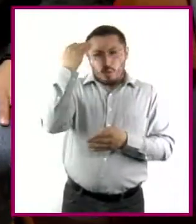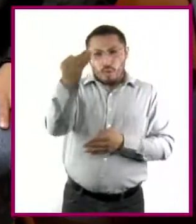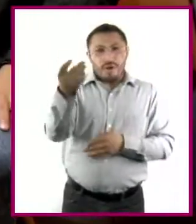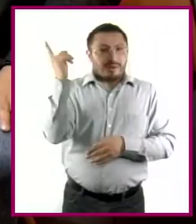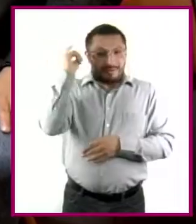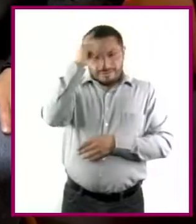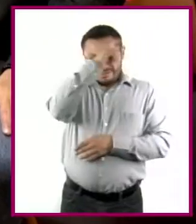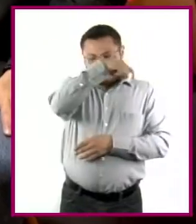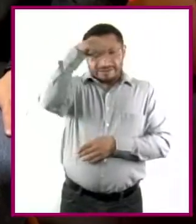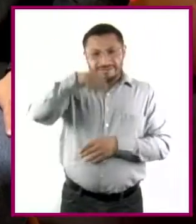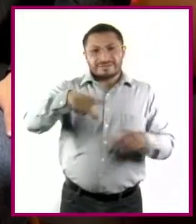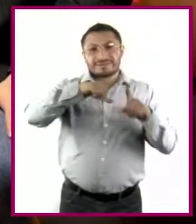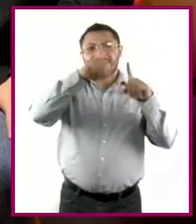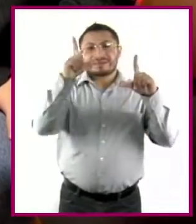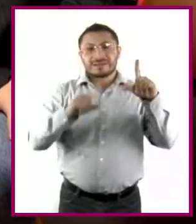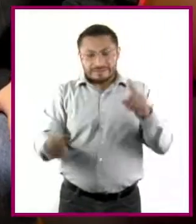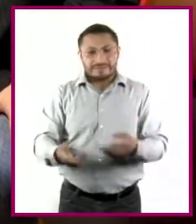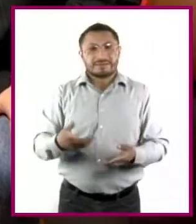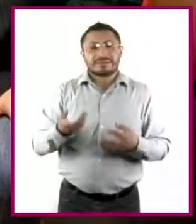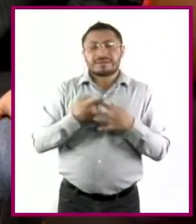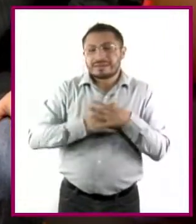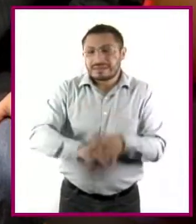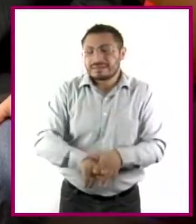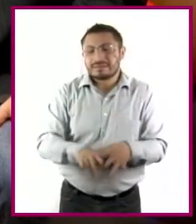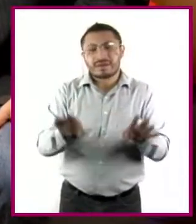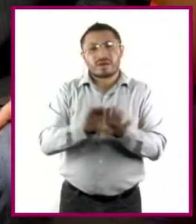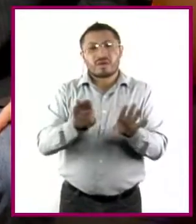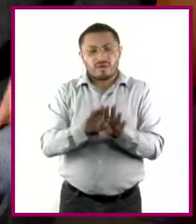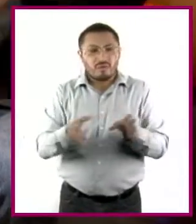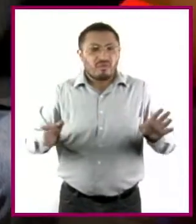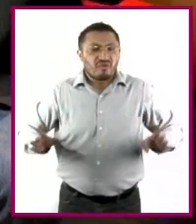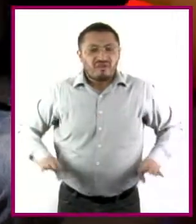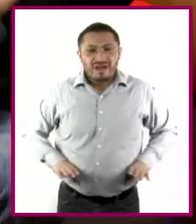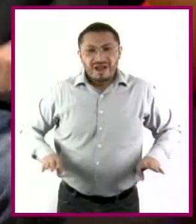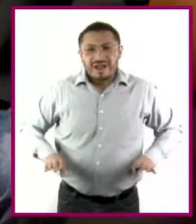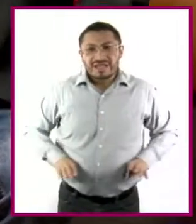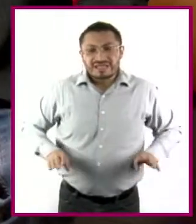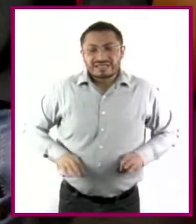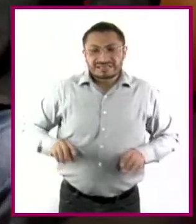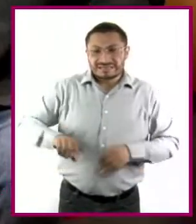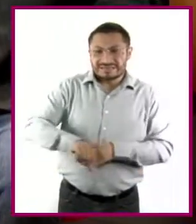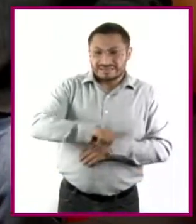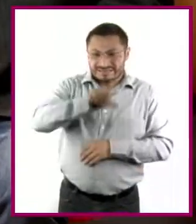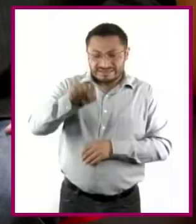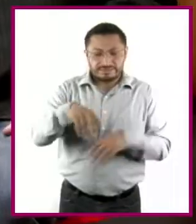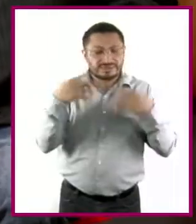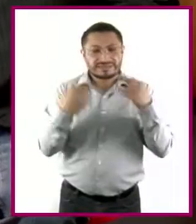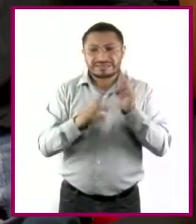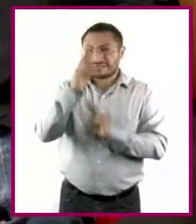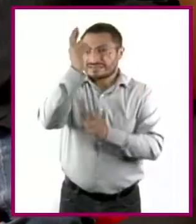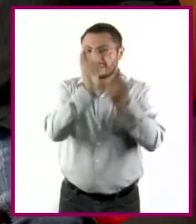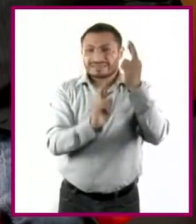difícil para nuestro país. Comenzaban a fermentarse los factores que desembocarían en la Revolución Mexicana.